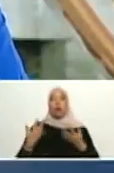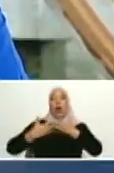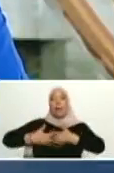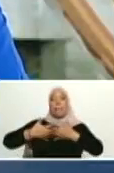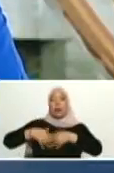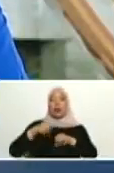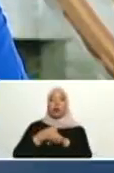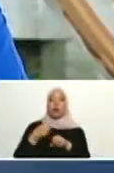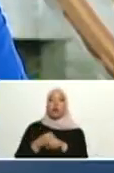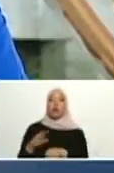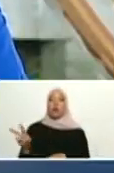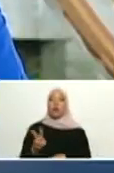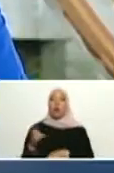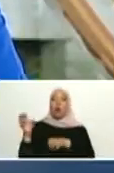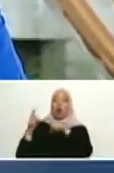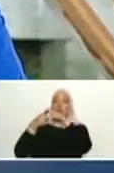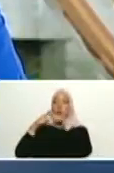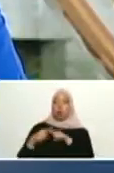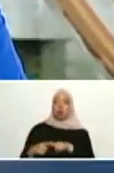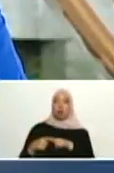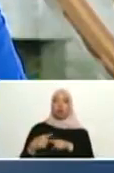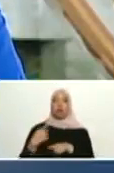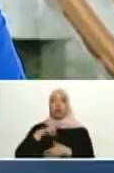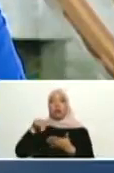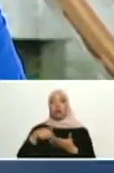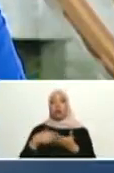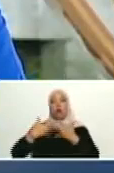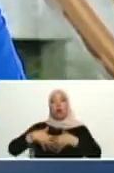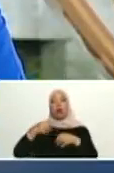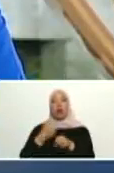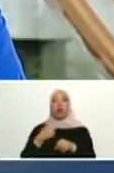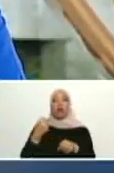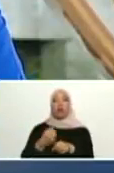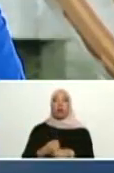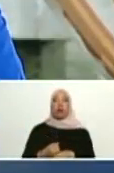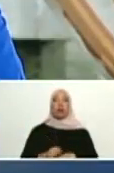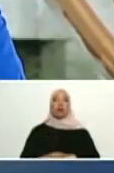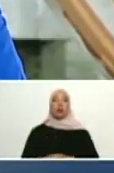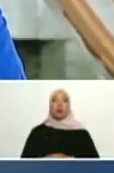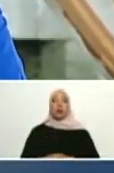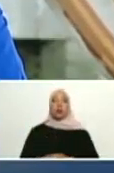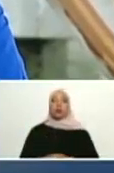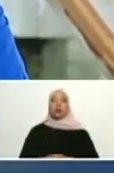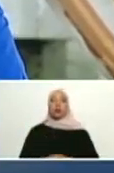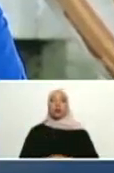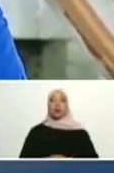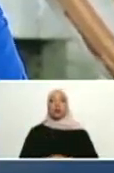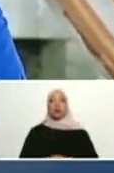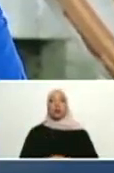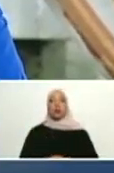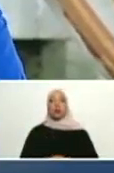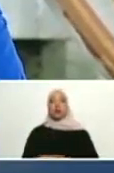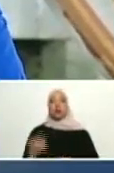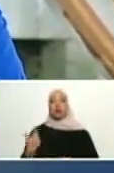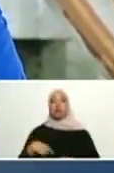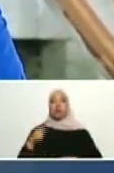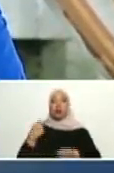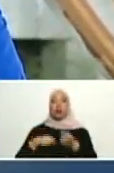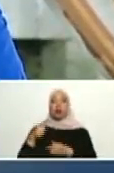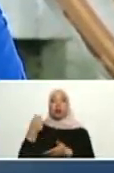emprendimientos debidamente registrados ante el Registro Nacional de Emprendimientos, RNE, del pago por trámites